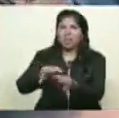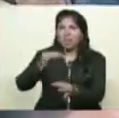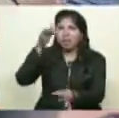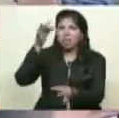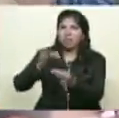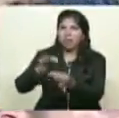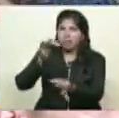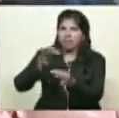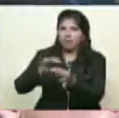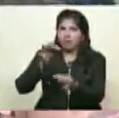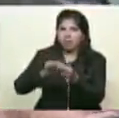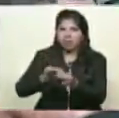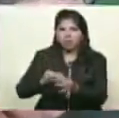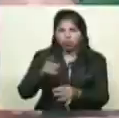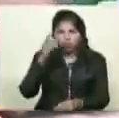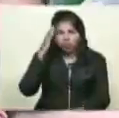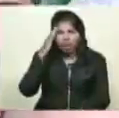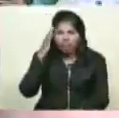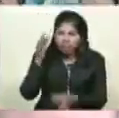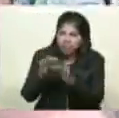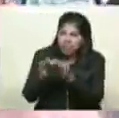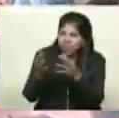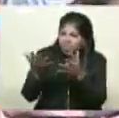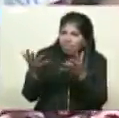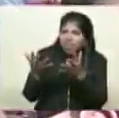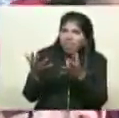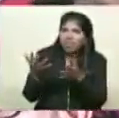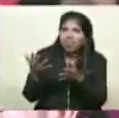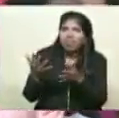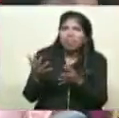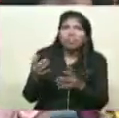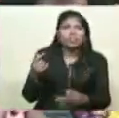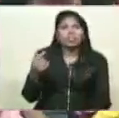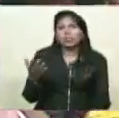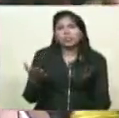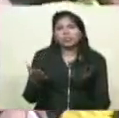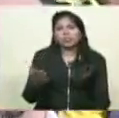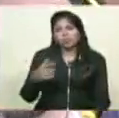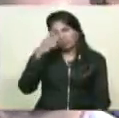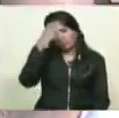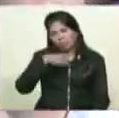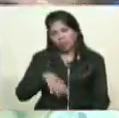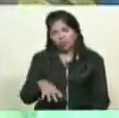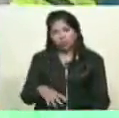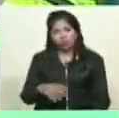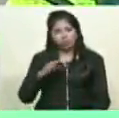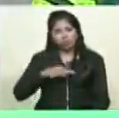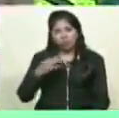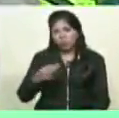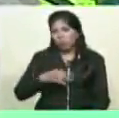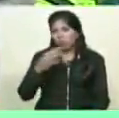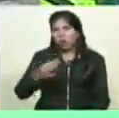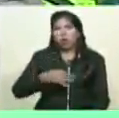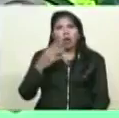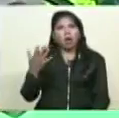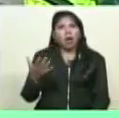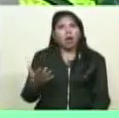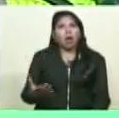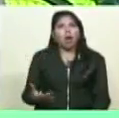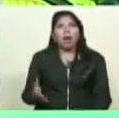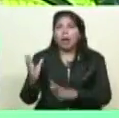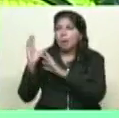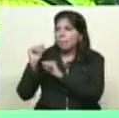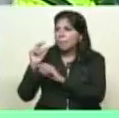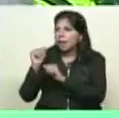Fe. Ustedes saben que es tener fe. Es lo más grande que puede tener un ser humano. Es más grande que la esperanza. Es